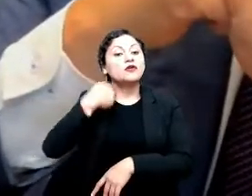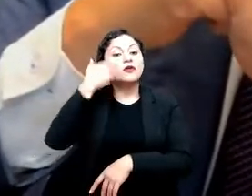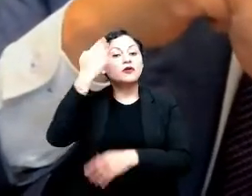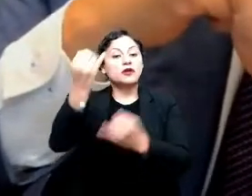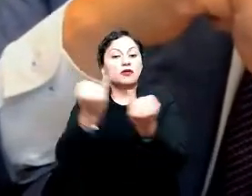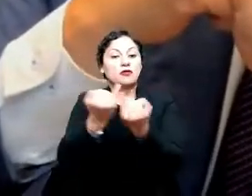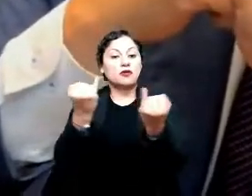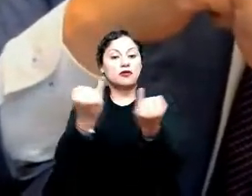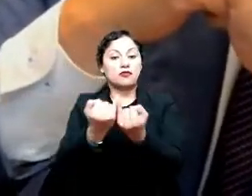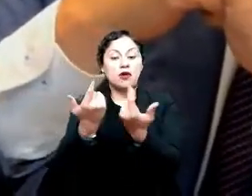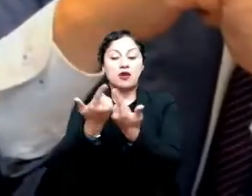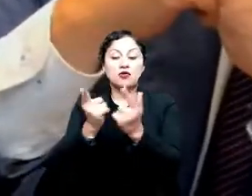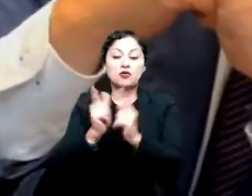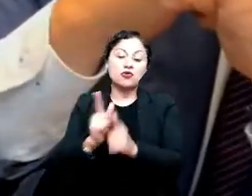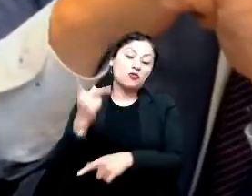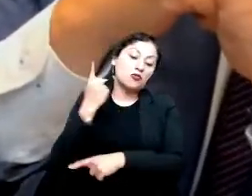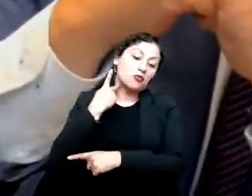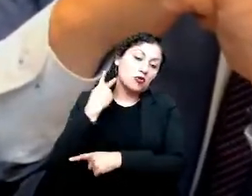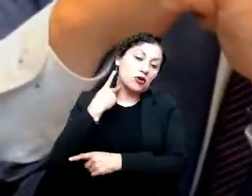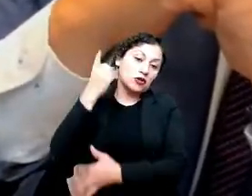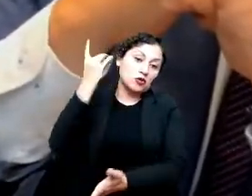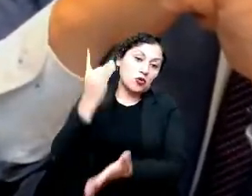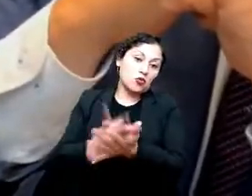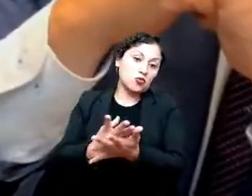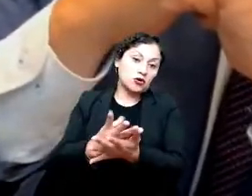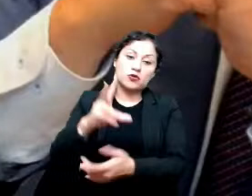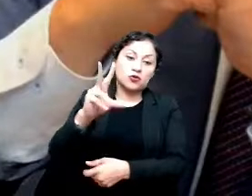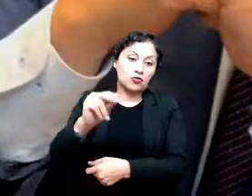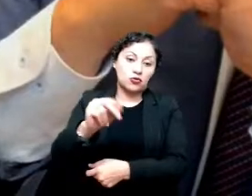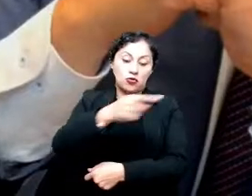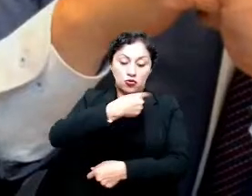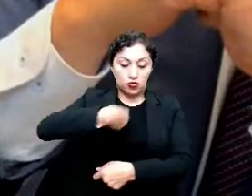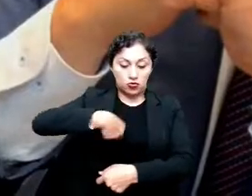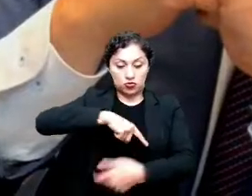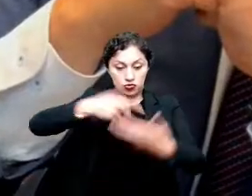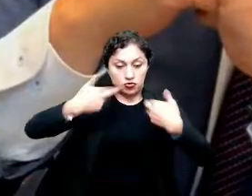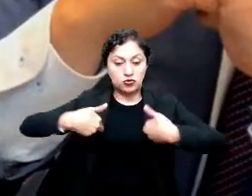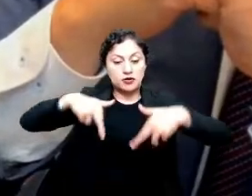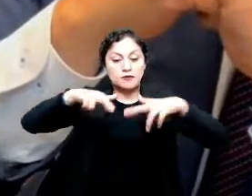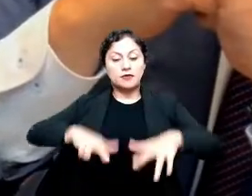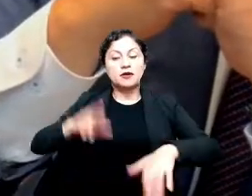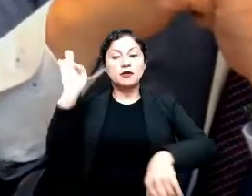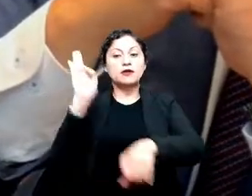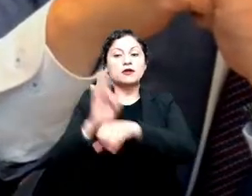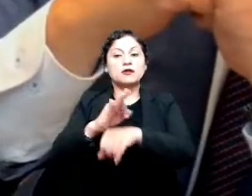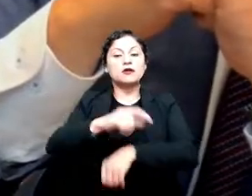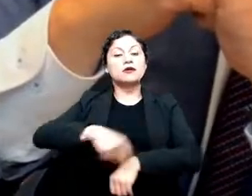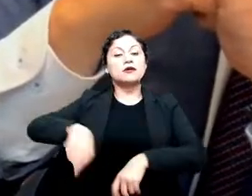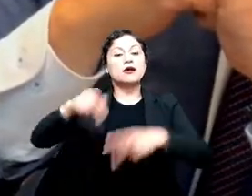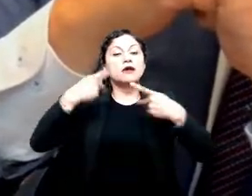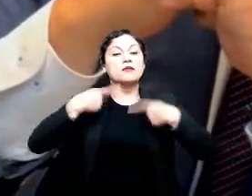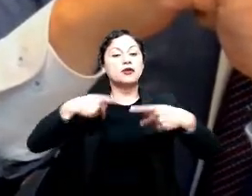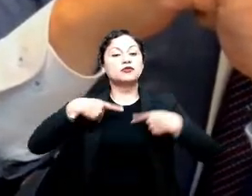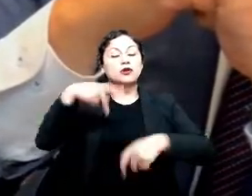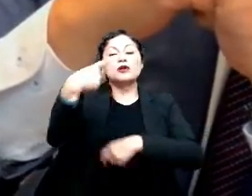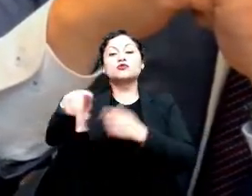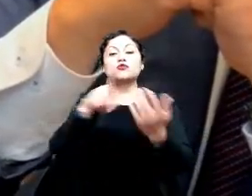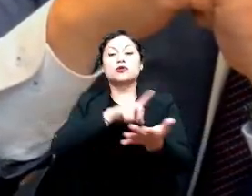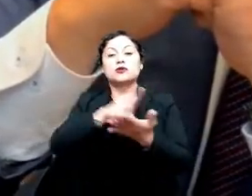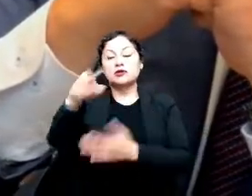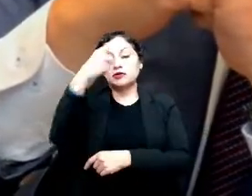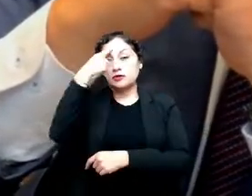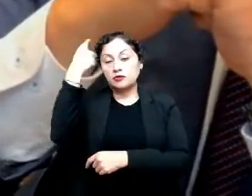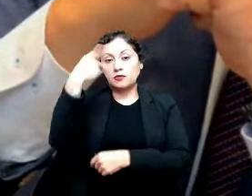fracciones parlamentarias, sino de lo que representamos. Los ciudadanos tengan este derecho pleno de